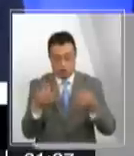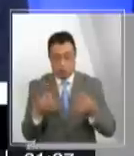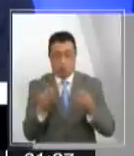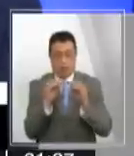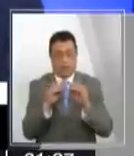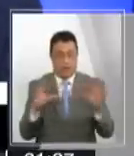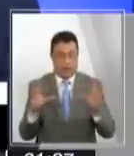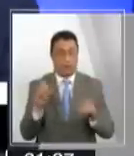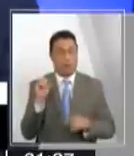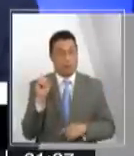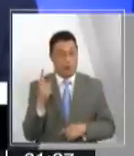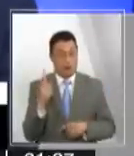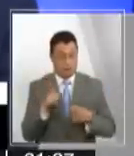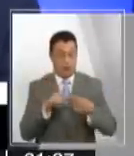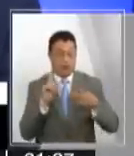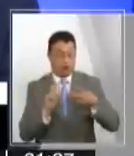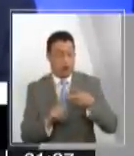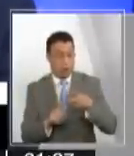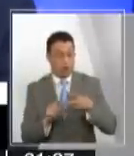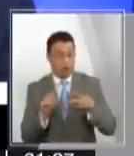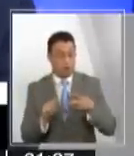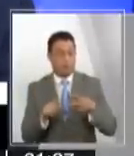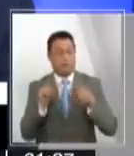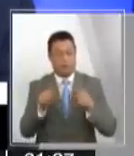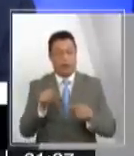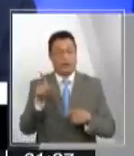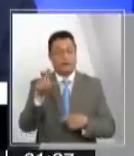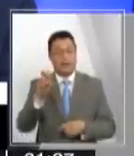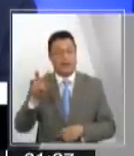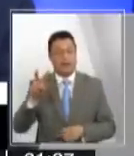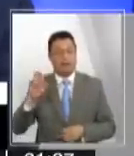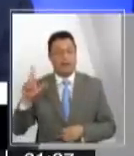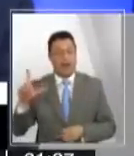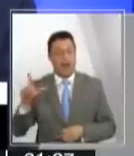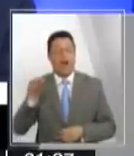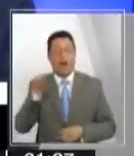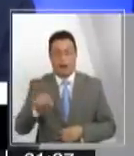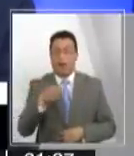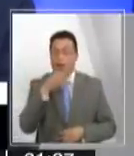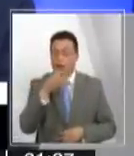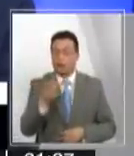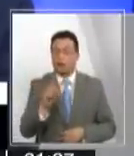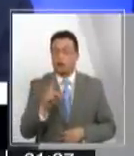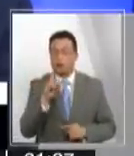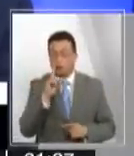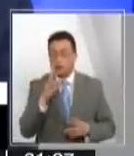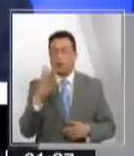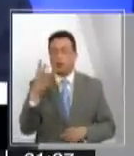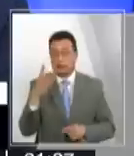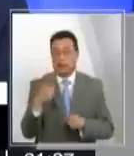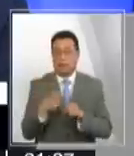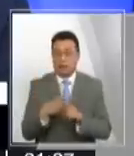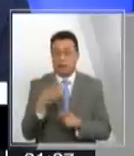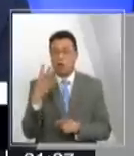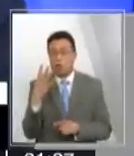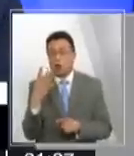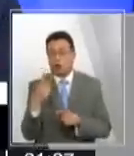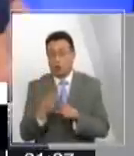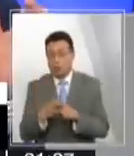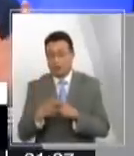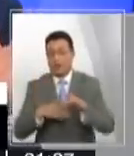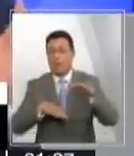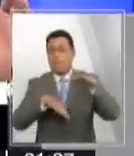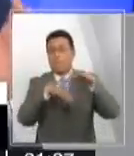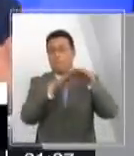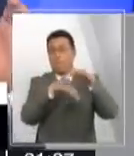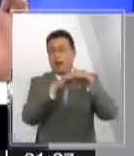Segundo, a mí me parece que el servicio electoral dispone de no más allá de 3 meses o 4 meses máximo